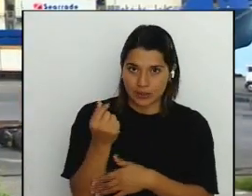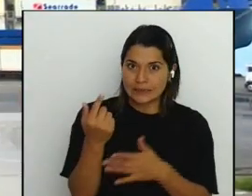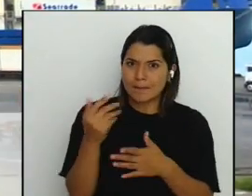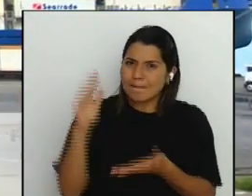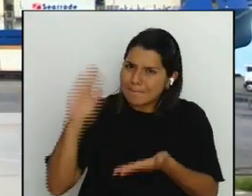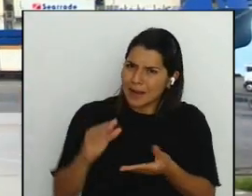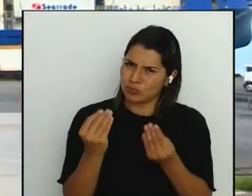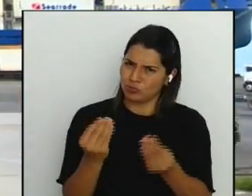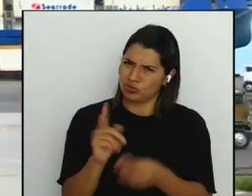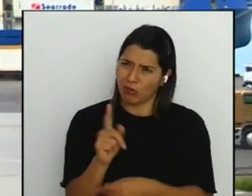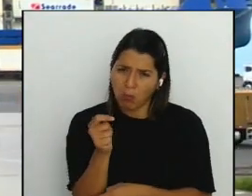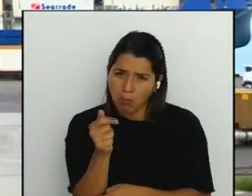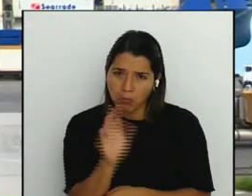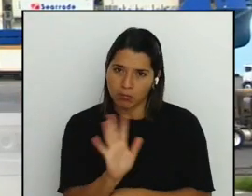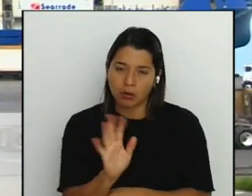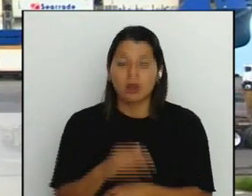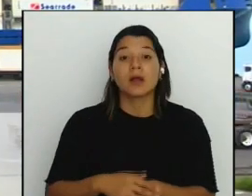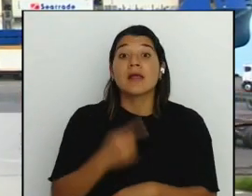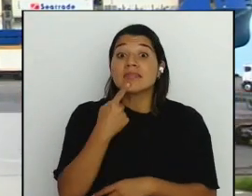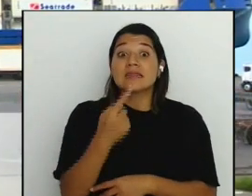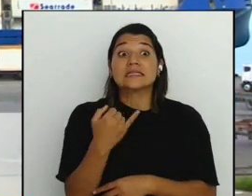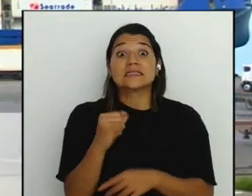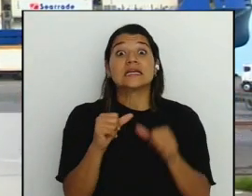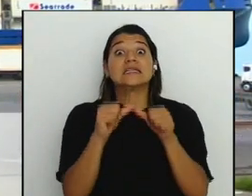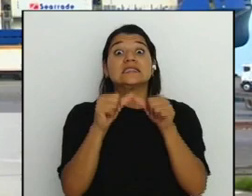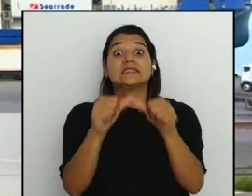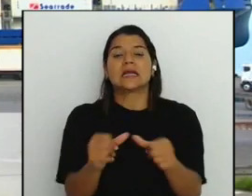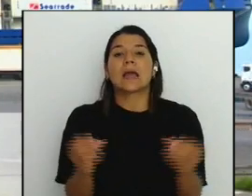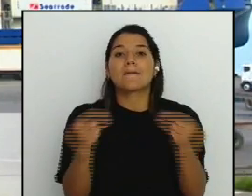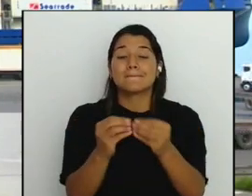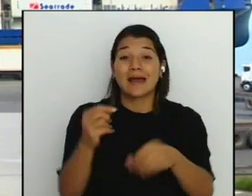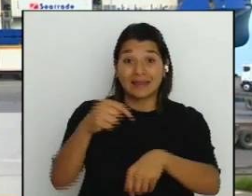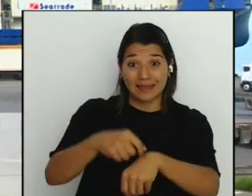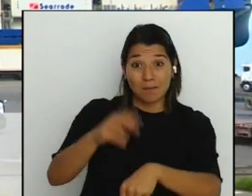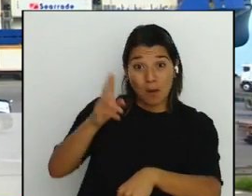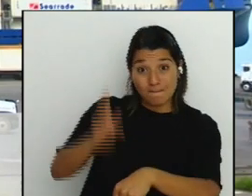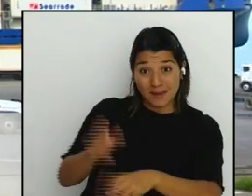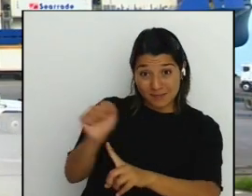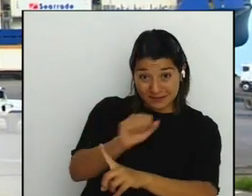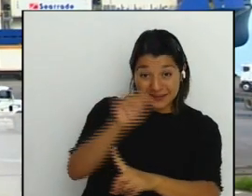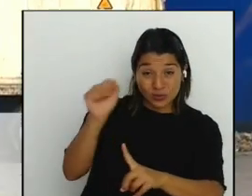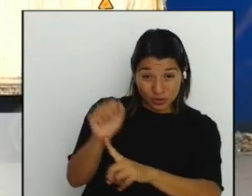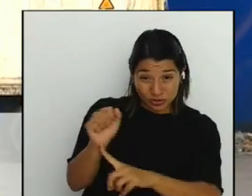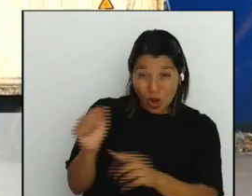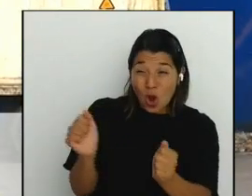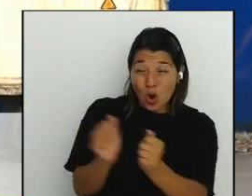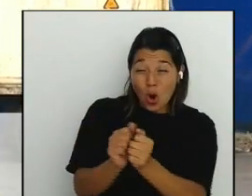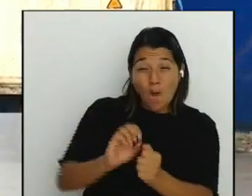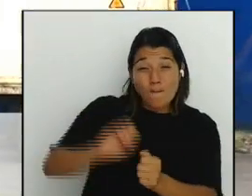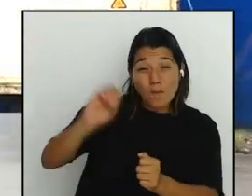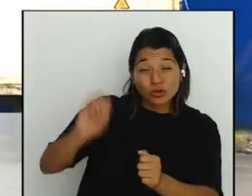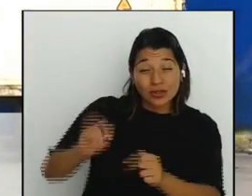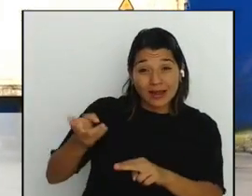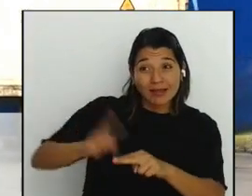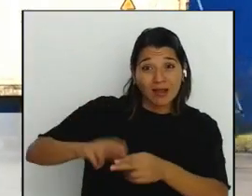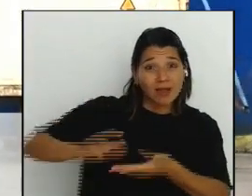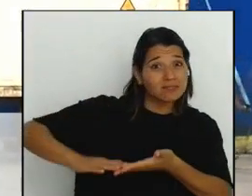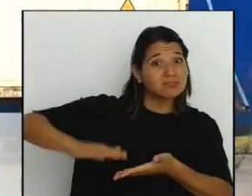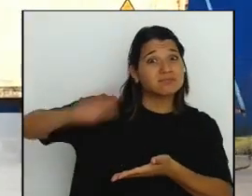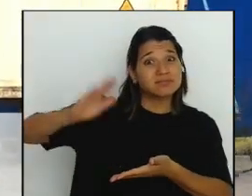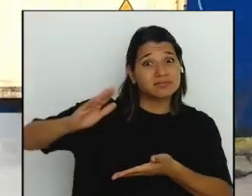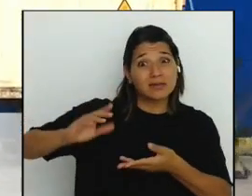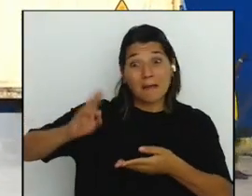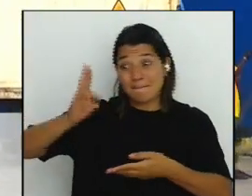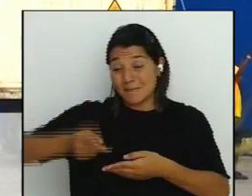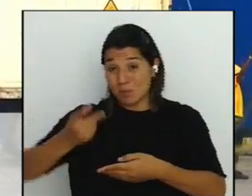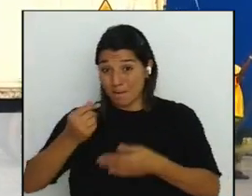sectores afirman que de mantenerse por más tiempo el escenario con altas tasas de interés y los niveles actuales de tipo de cambio, se estaría generando